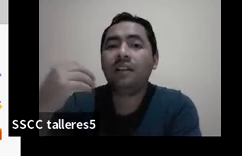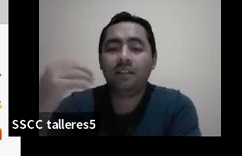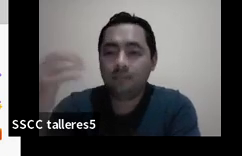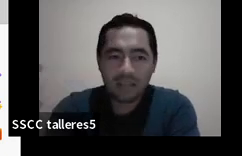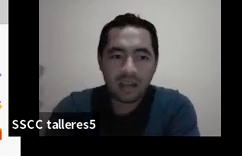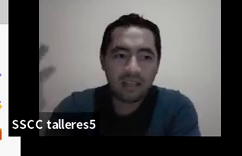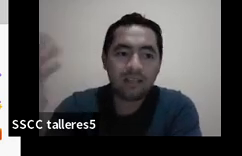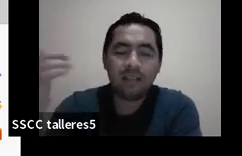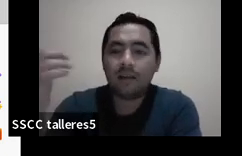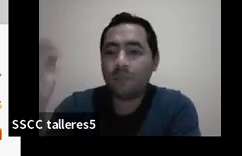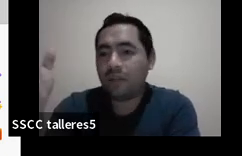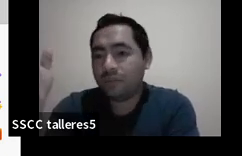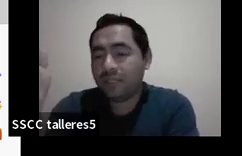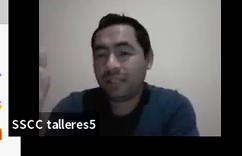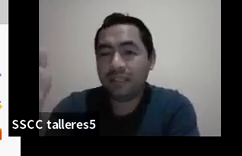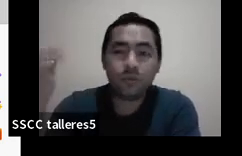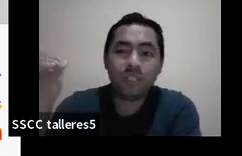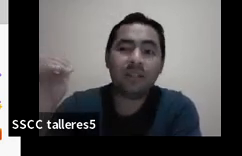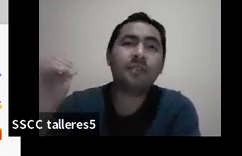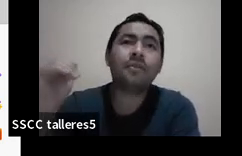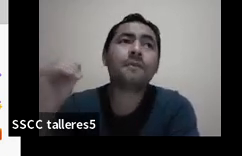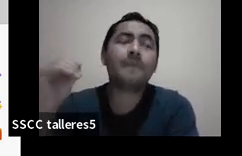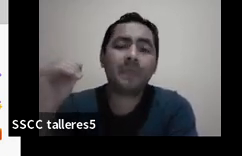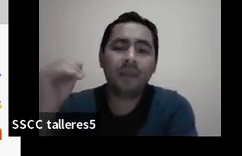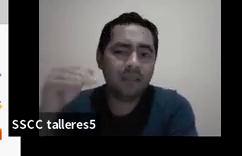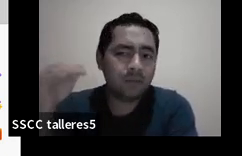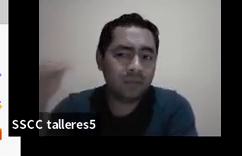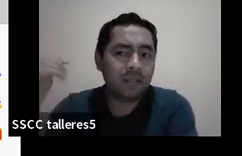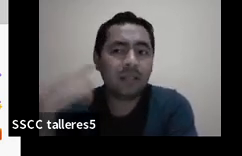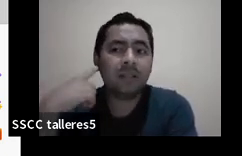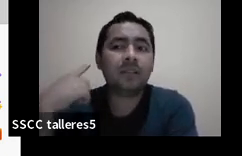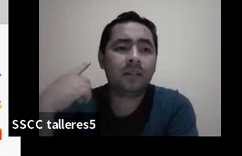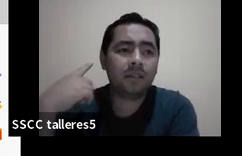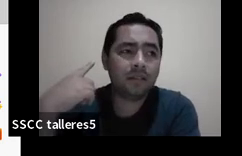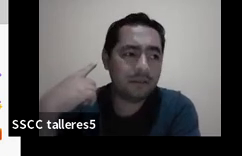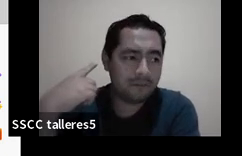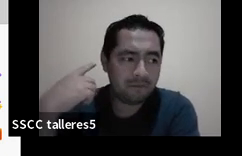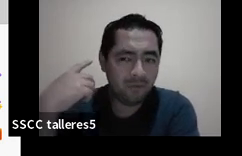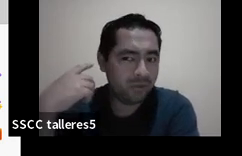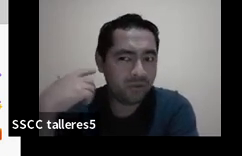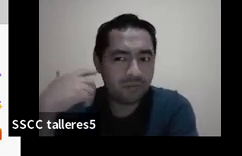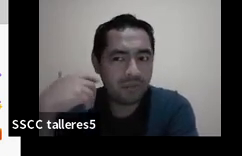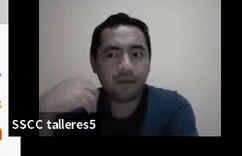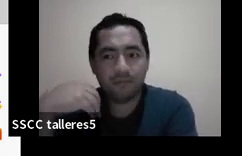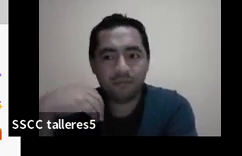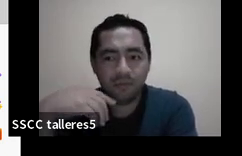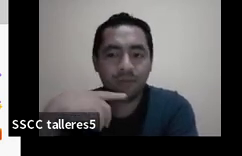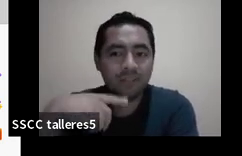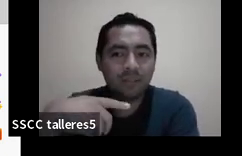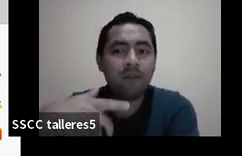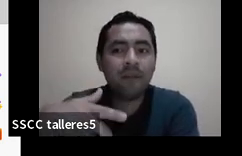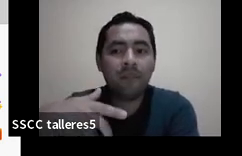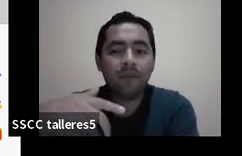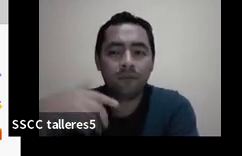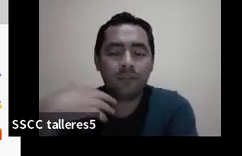mayor, ya alguien que tenga por ahí sus 70, 80 años, y te das cuenta que no escuchan bien, pero